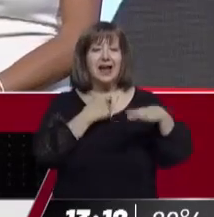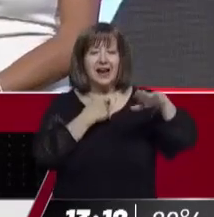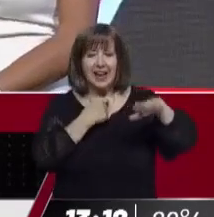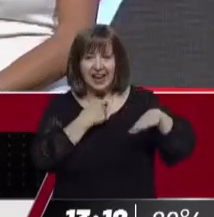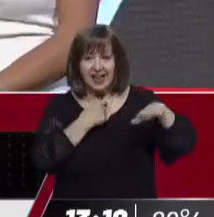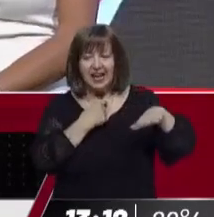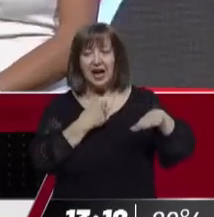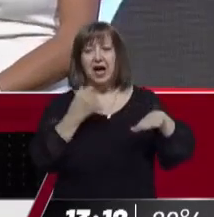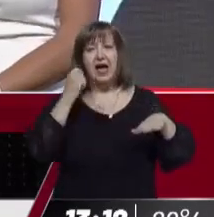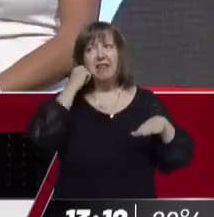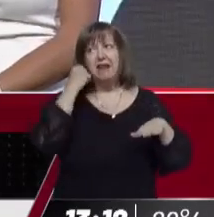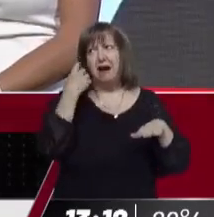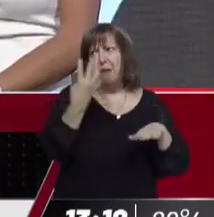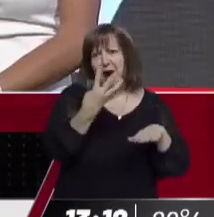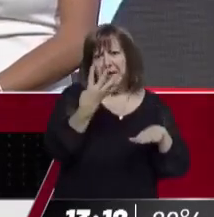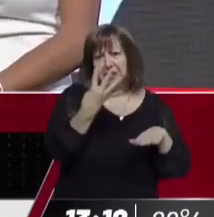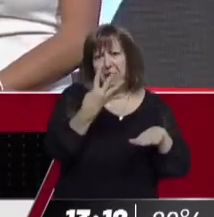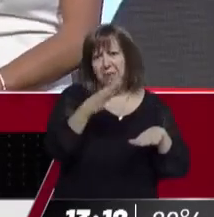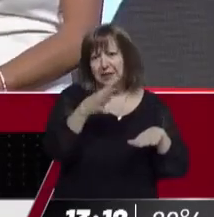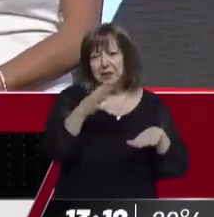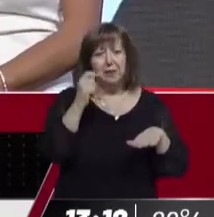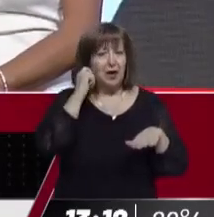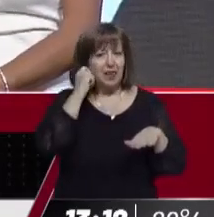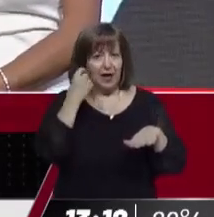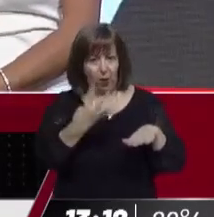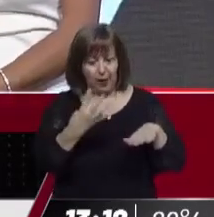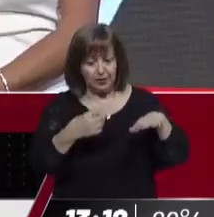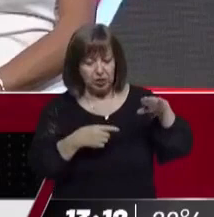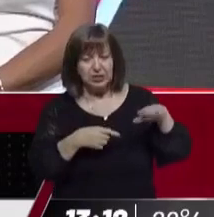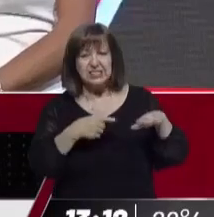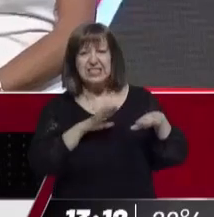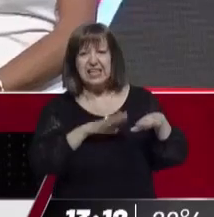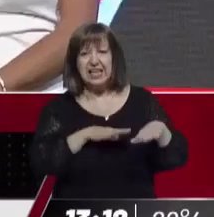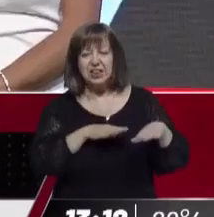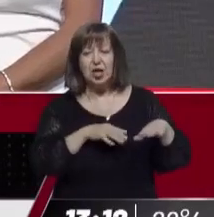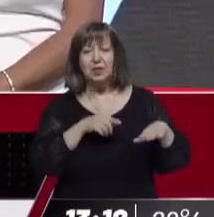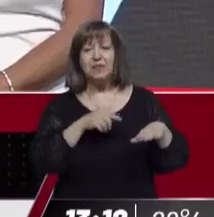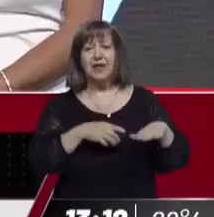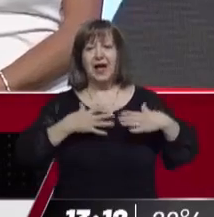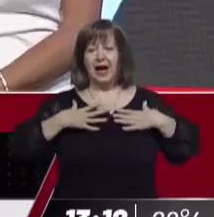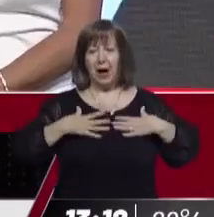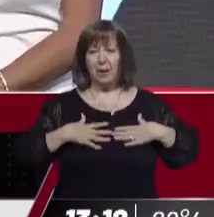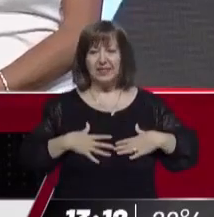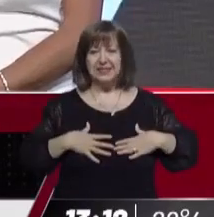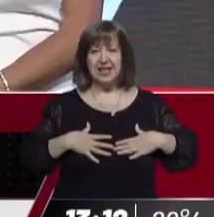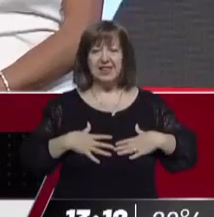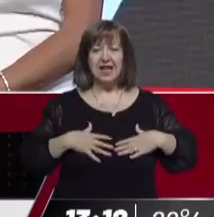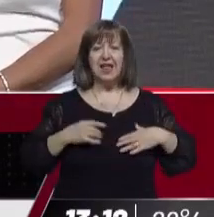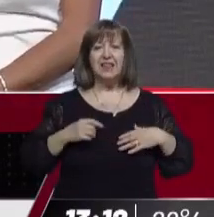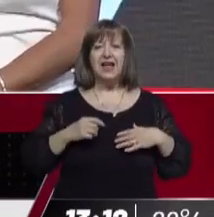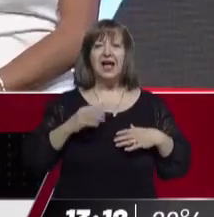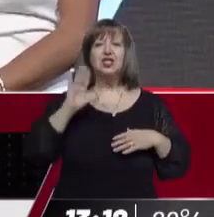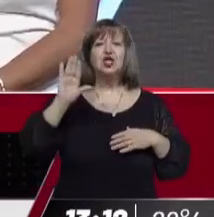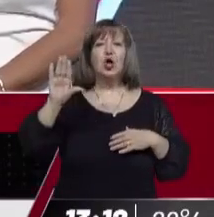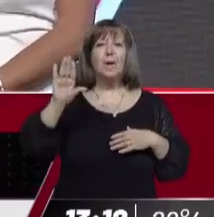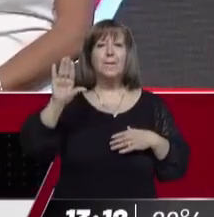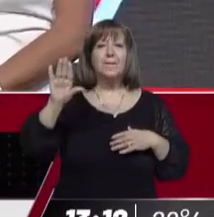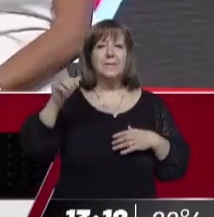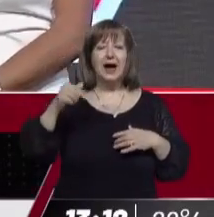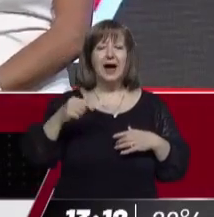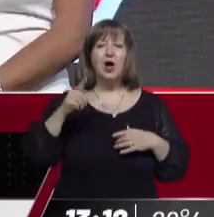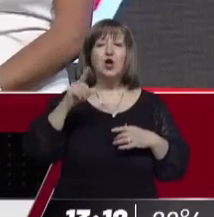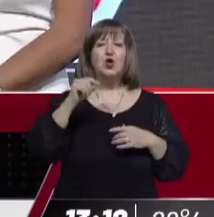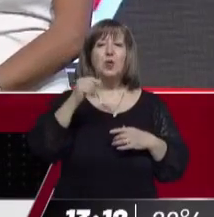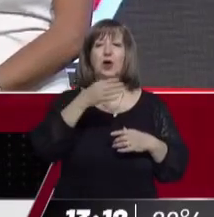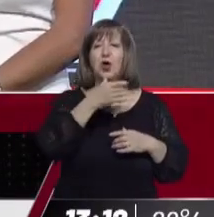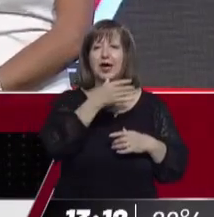de 4 años, nada más, que tiene la camiseta del Tomba, la